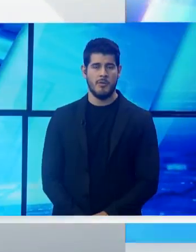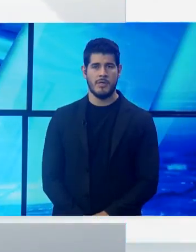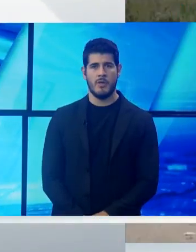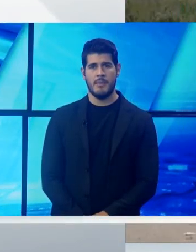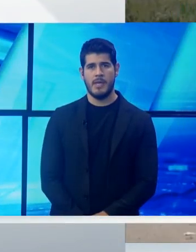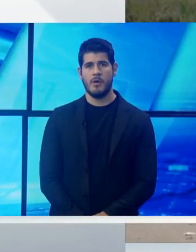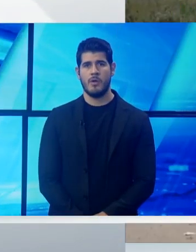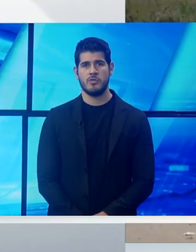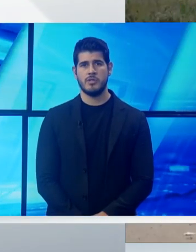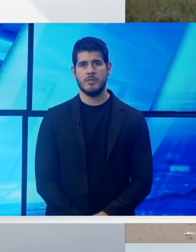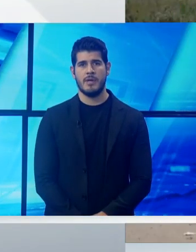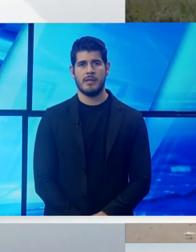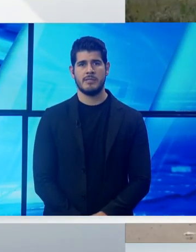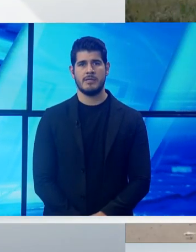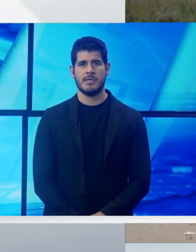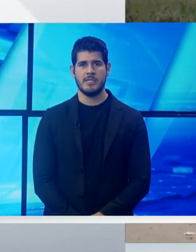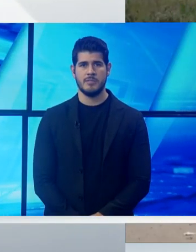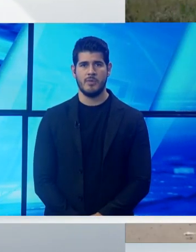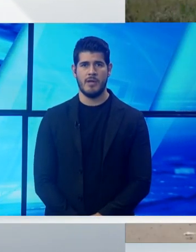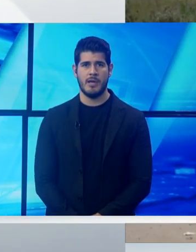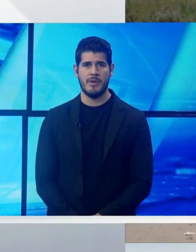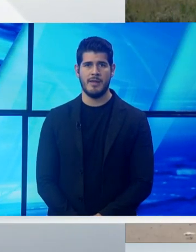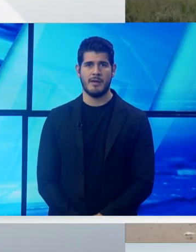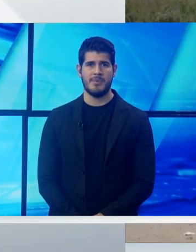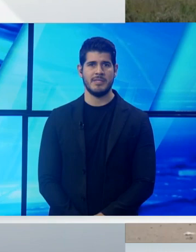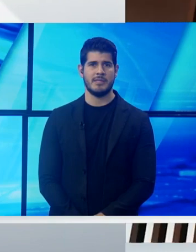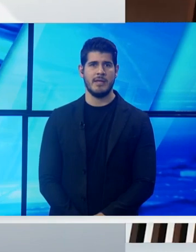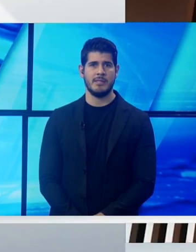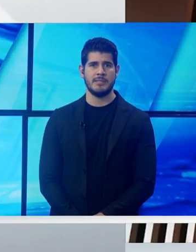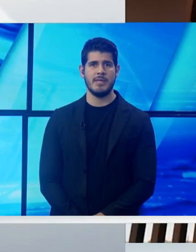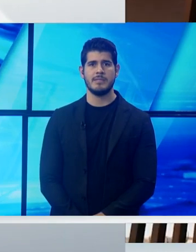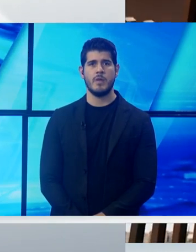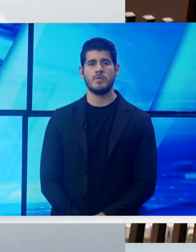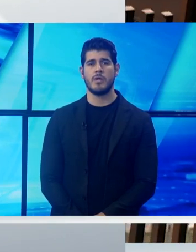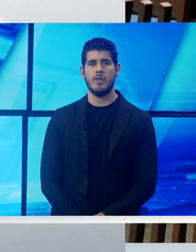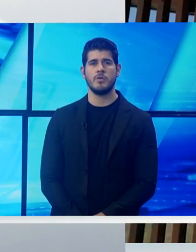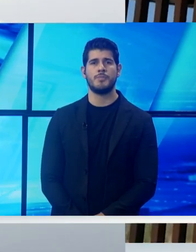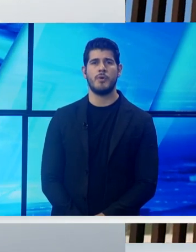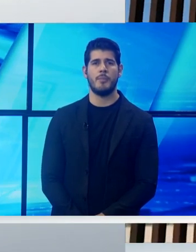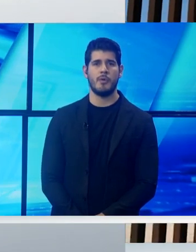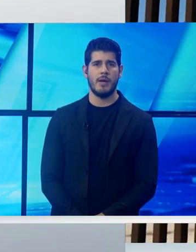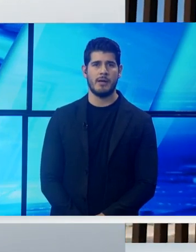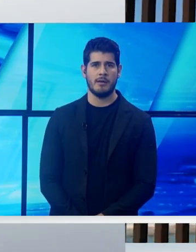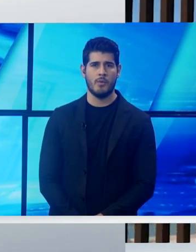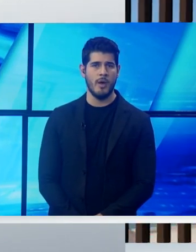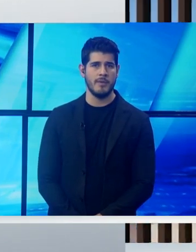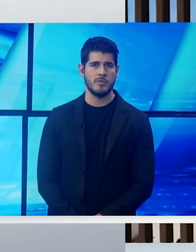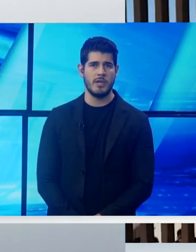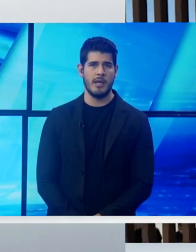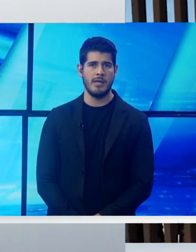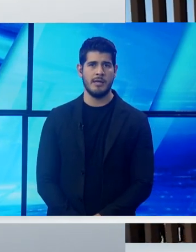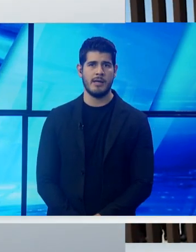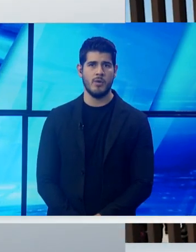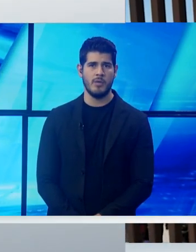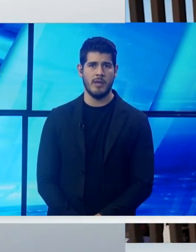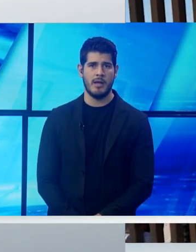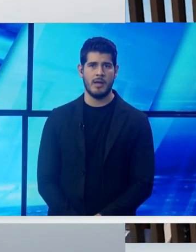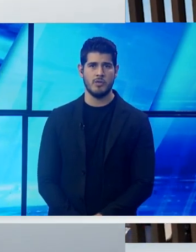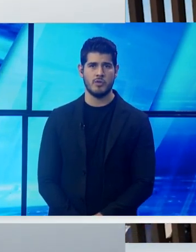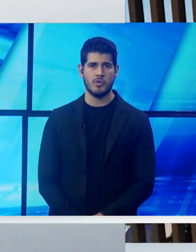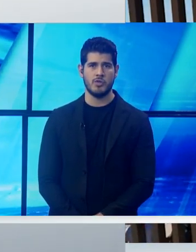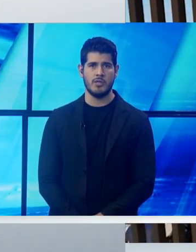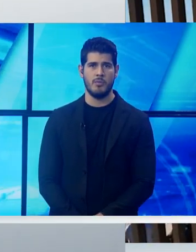El gobierno de México denunció este viernes el racismo de la Cámara de Representantes de Estados Unidos por aprobar el jueves una ley que reanuda